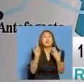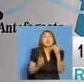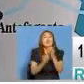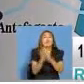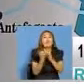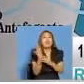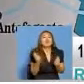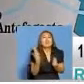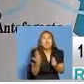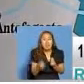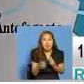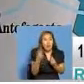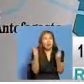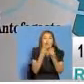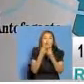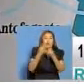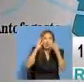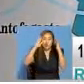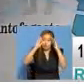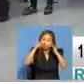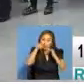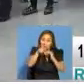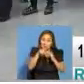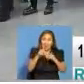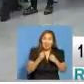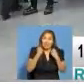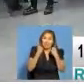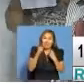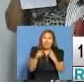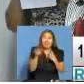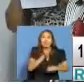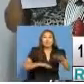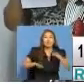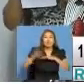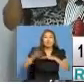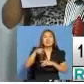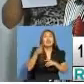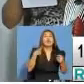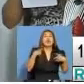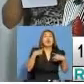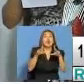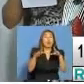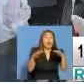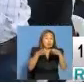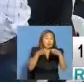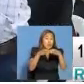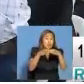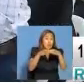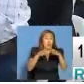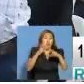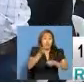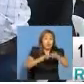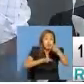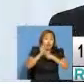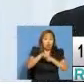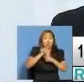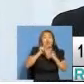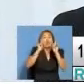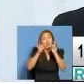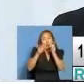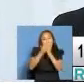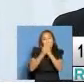que con mucha expectativa, este es algo que estamos organizando con la Cámara de Comercio Exterior, con el Ministerio de la Producción,